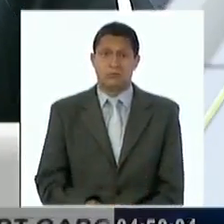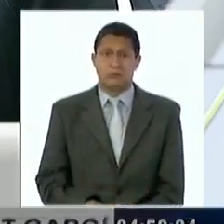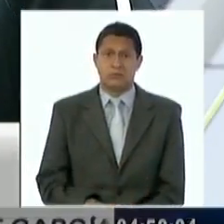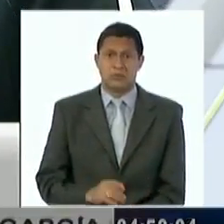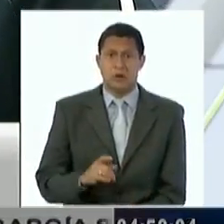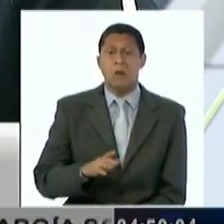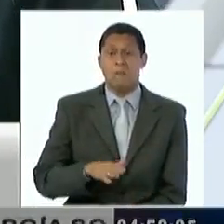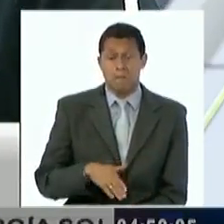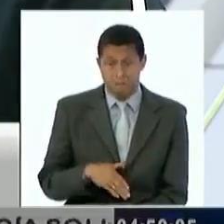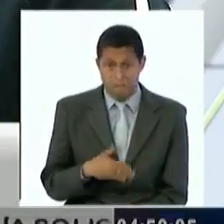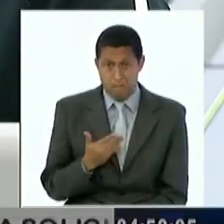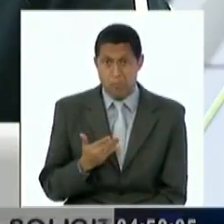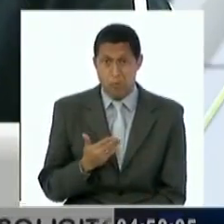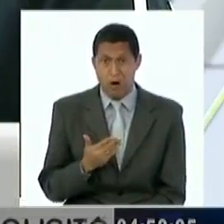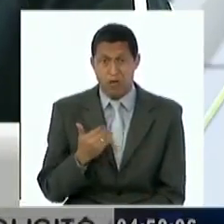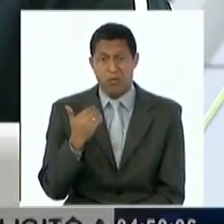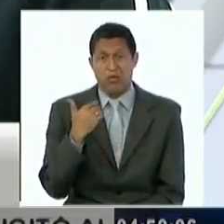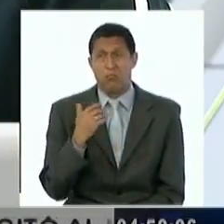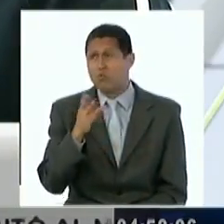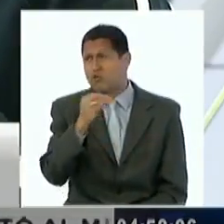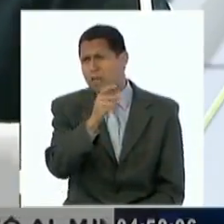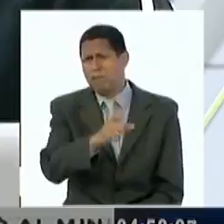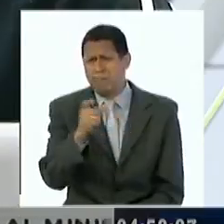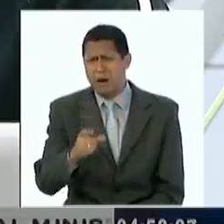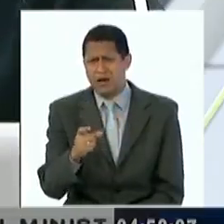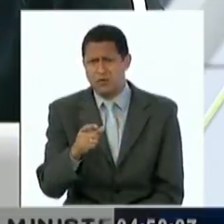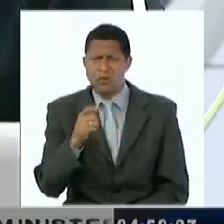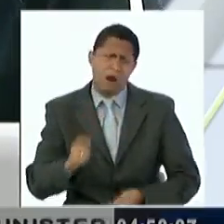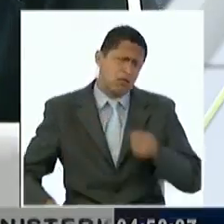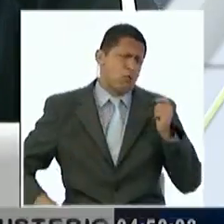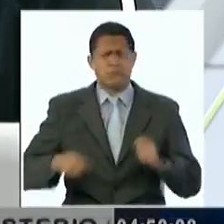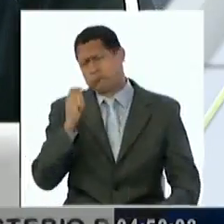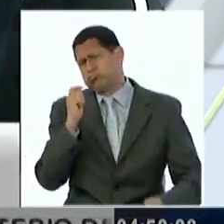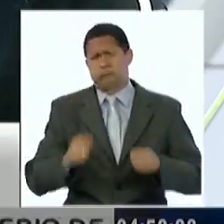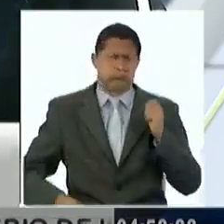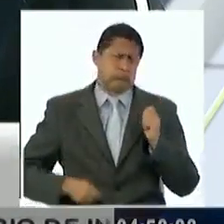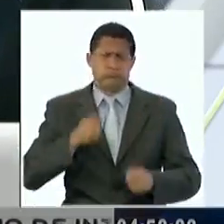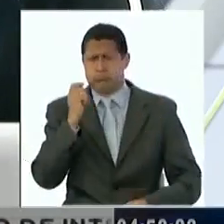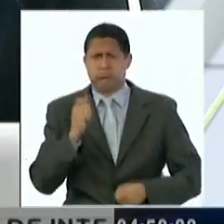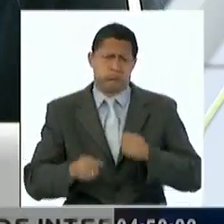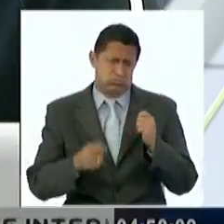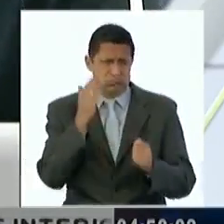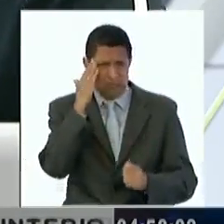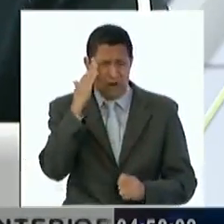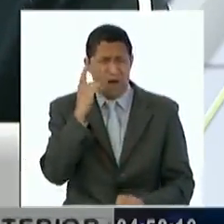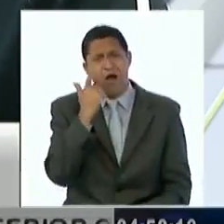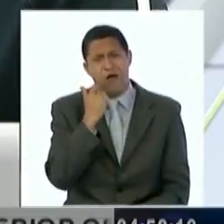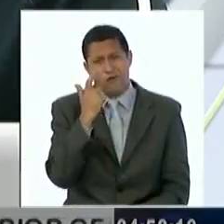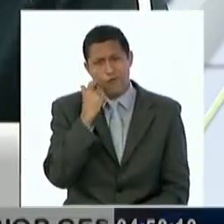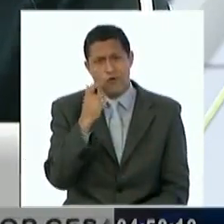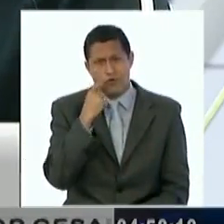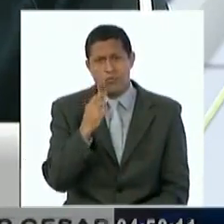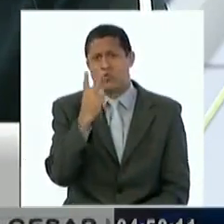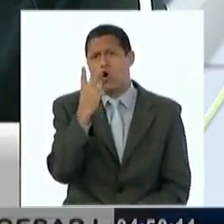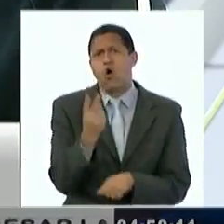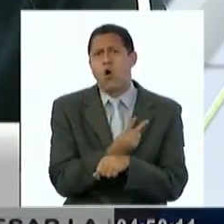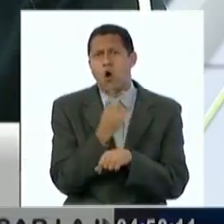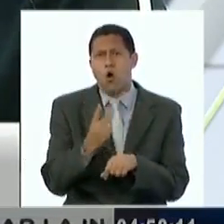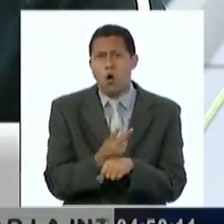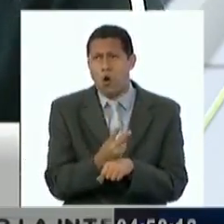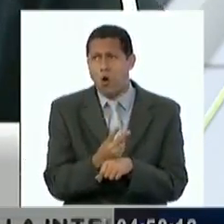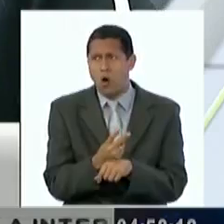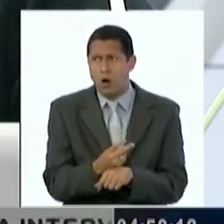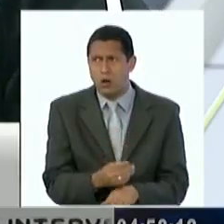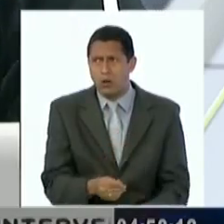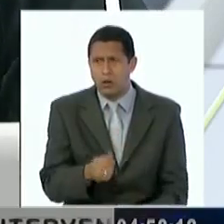porque produce la oxidación y por eso tú ves que muchas personas sobre todo maratonistas que están acostumbrados después de dos horas que no tengan suficiente